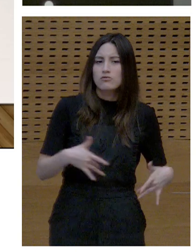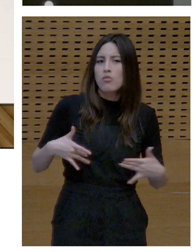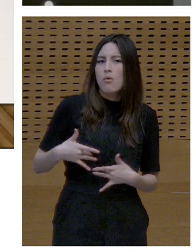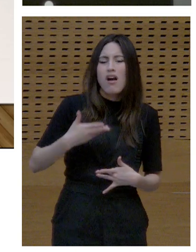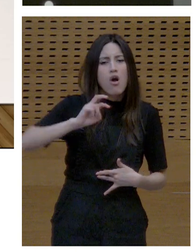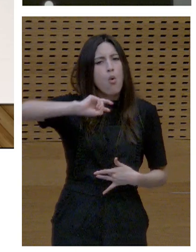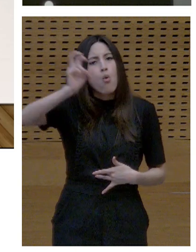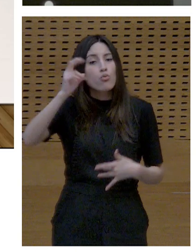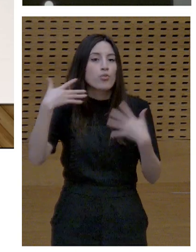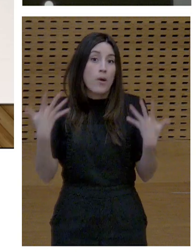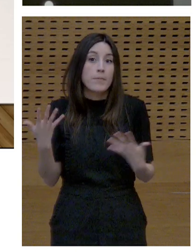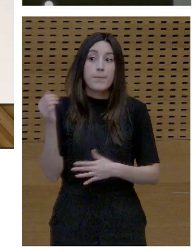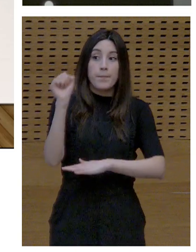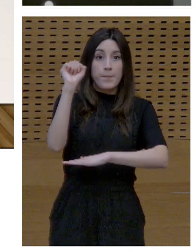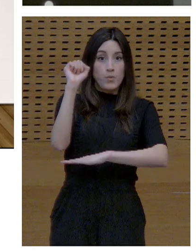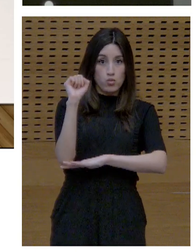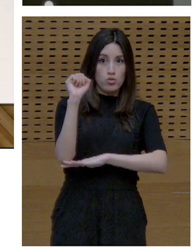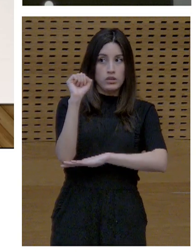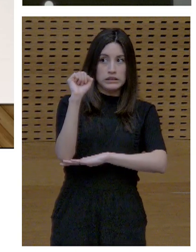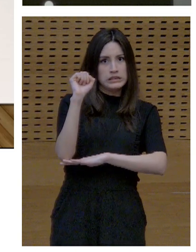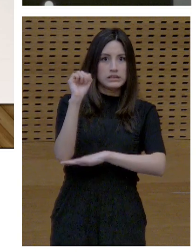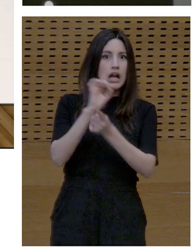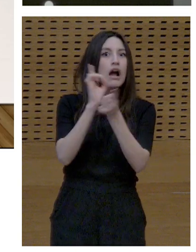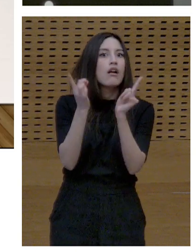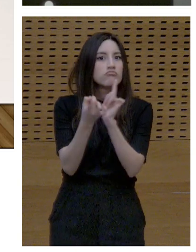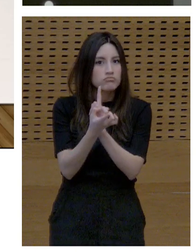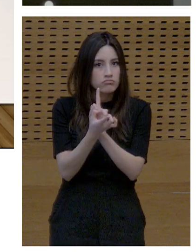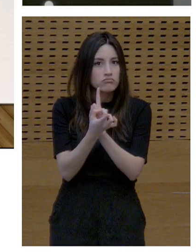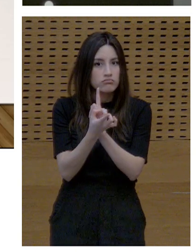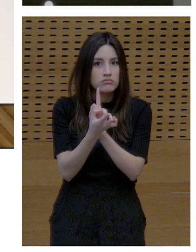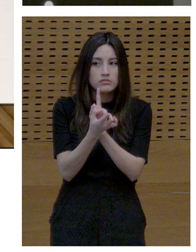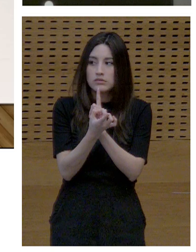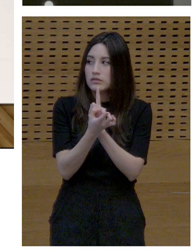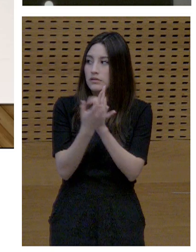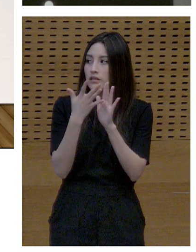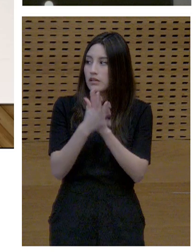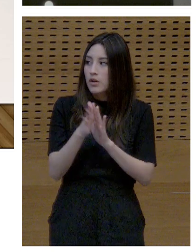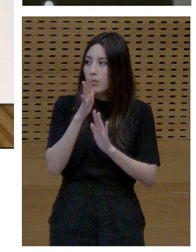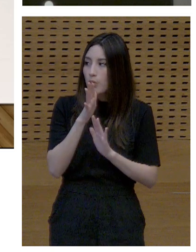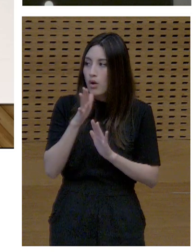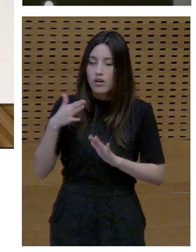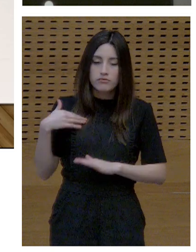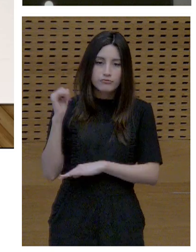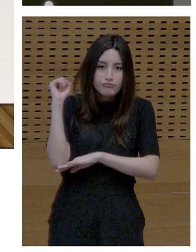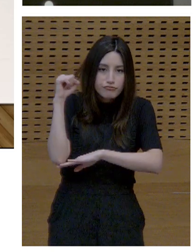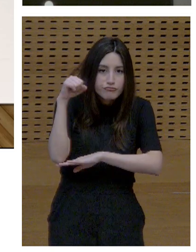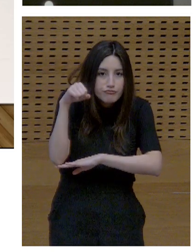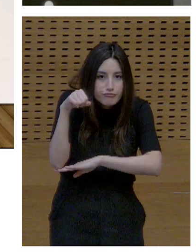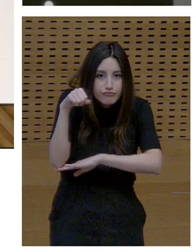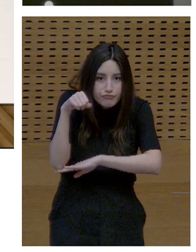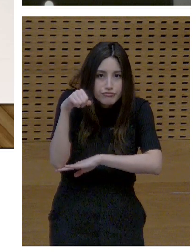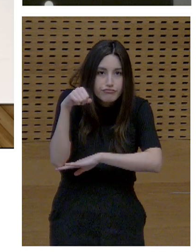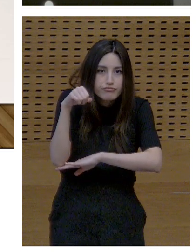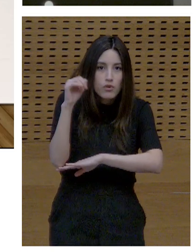importante es que la postura cambia, hay una postura como que se flexiona la cadera, la rodilla, un poco